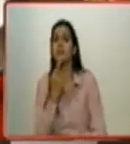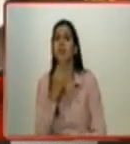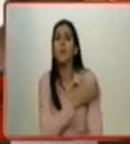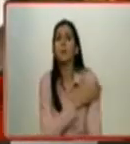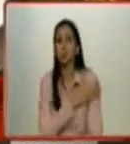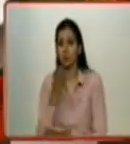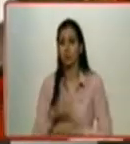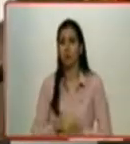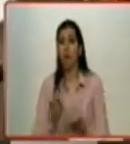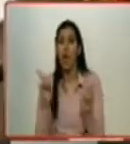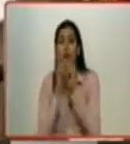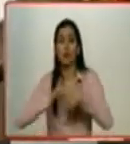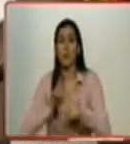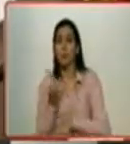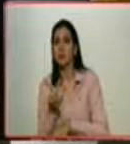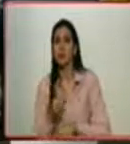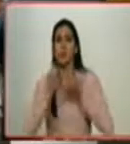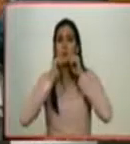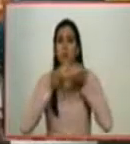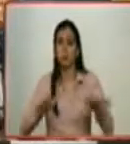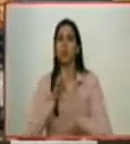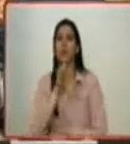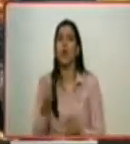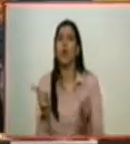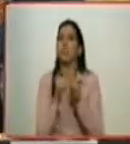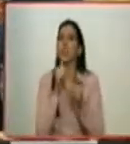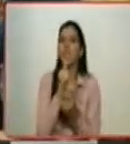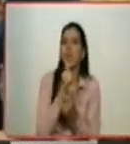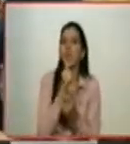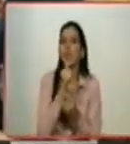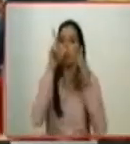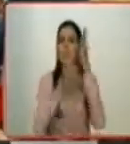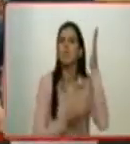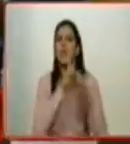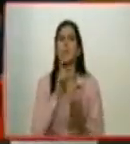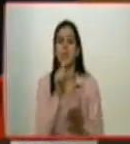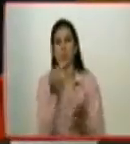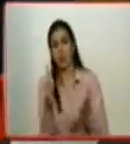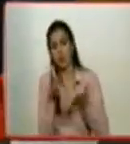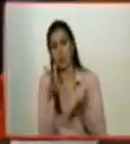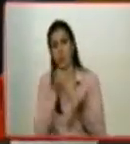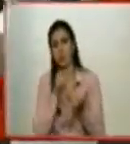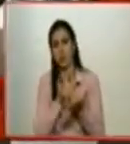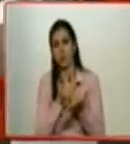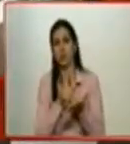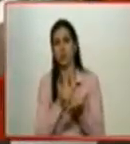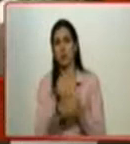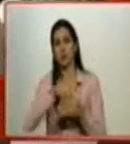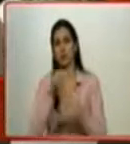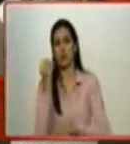Partido Socialista Unido de Venezuela dio a conocer los nombres de los candidatos de la tolda roja que participarán en las